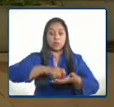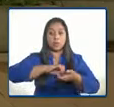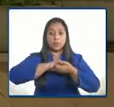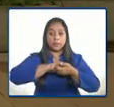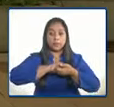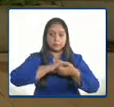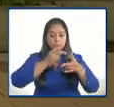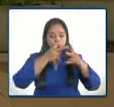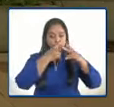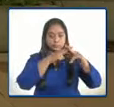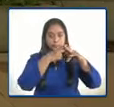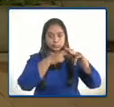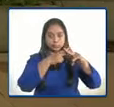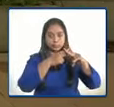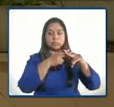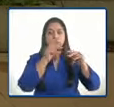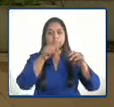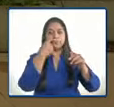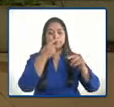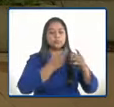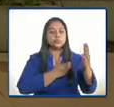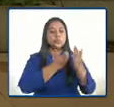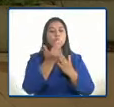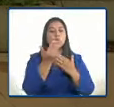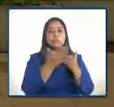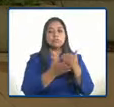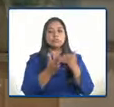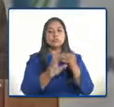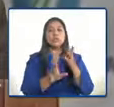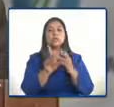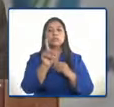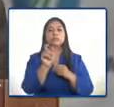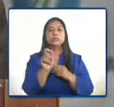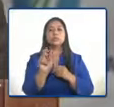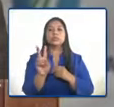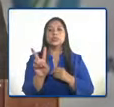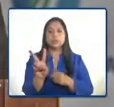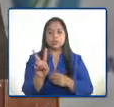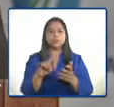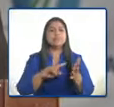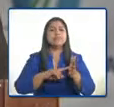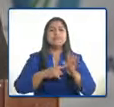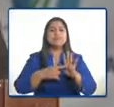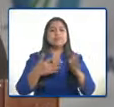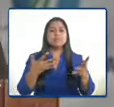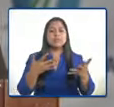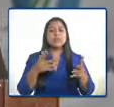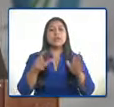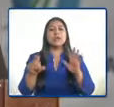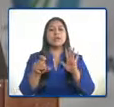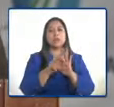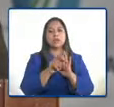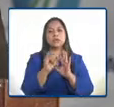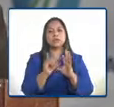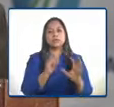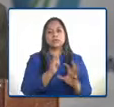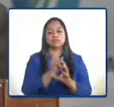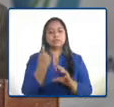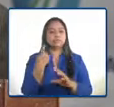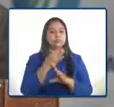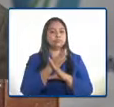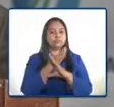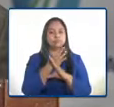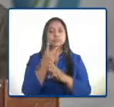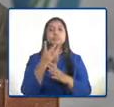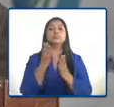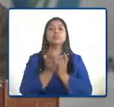lugar a un nuevo capítulo, el 11.2, que significa Código Internacional para la Protección de los